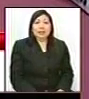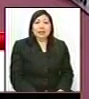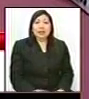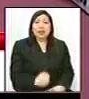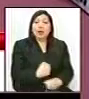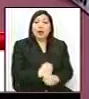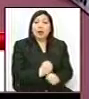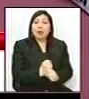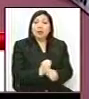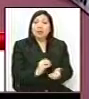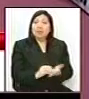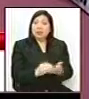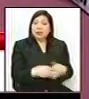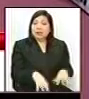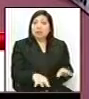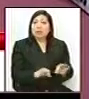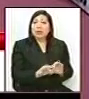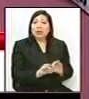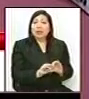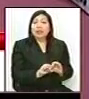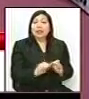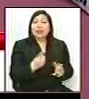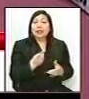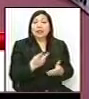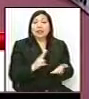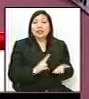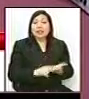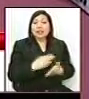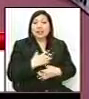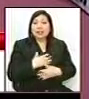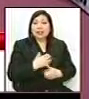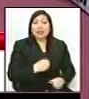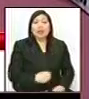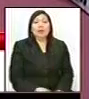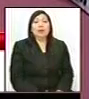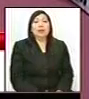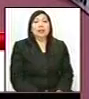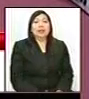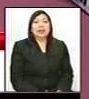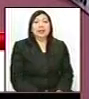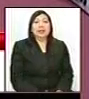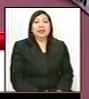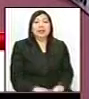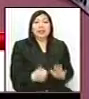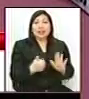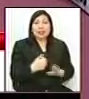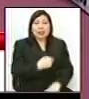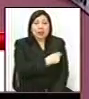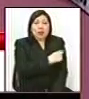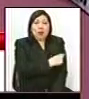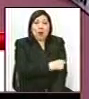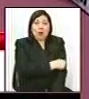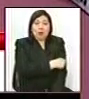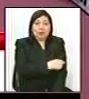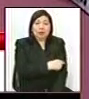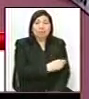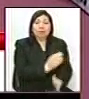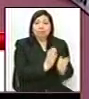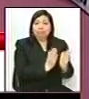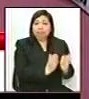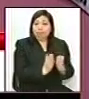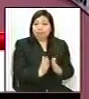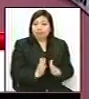obras importantísimas, sobre todo en salud, de 6 hospitales estratégicos,